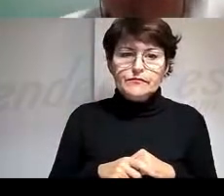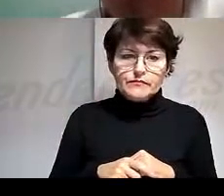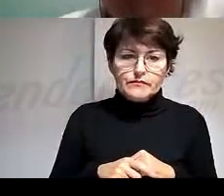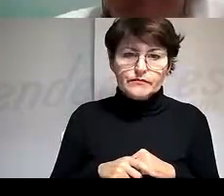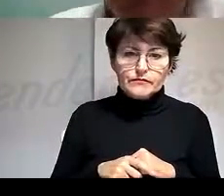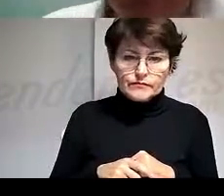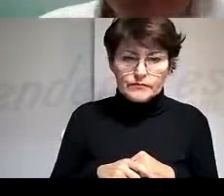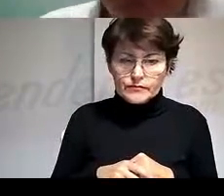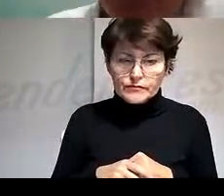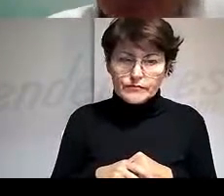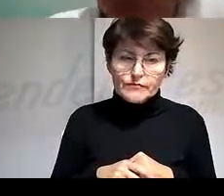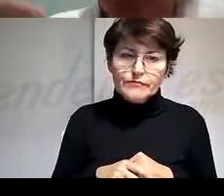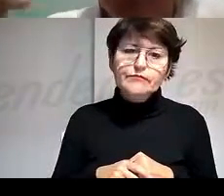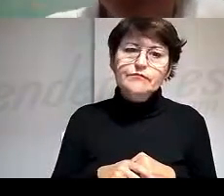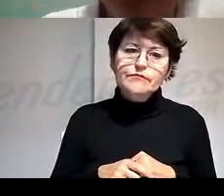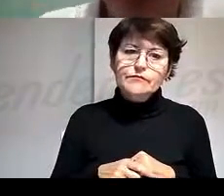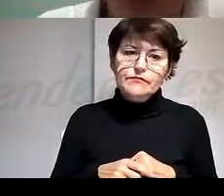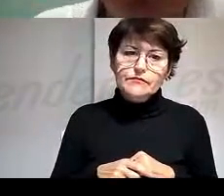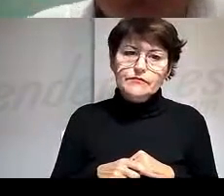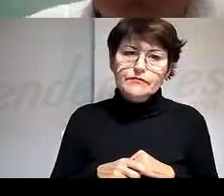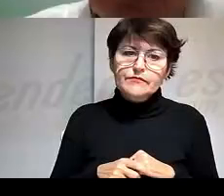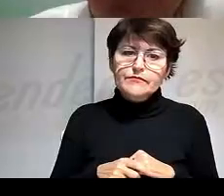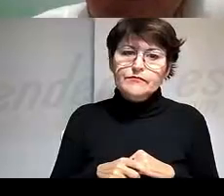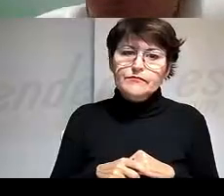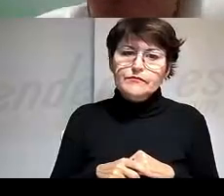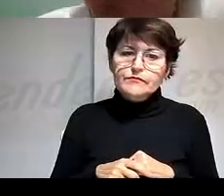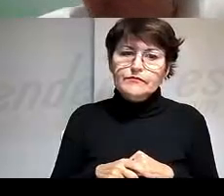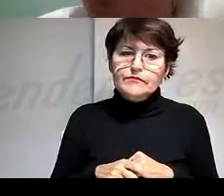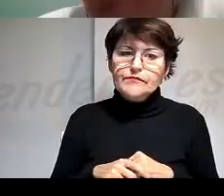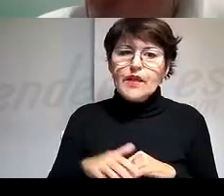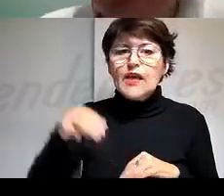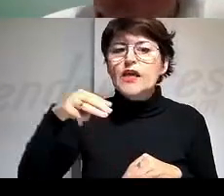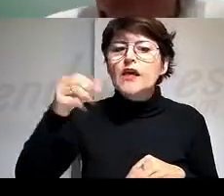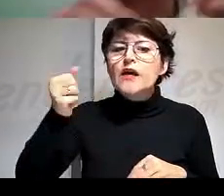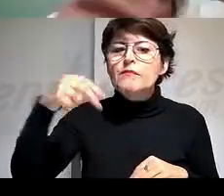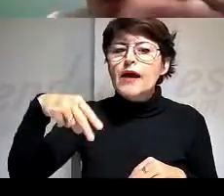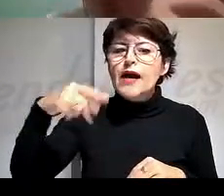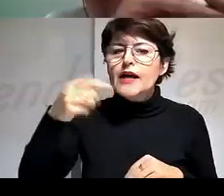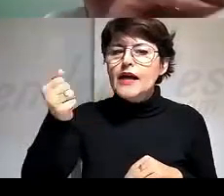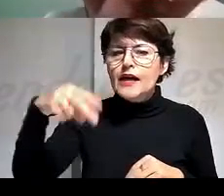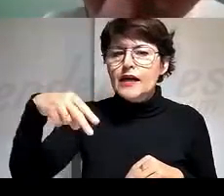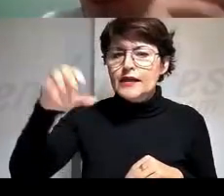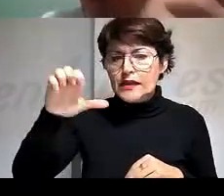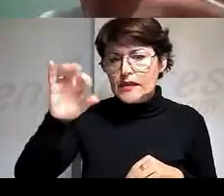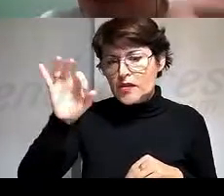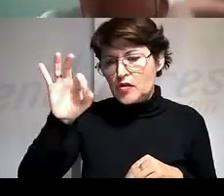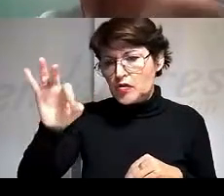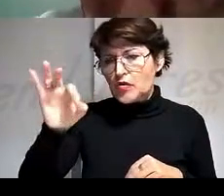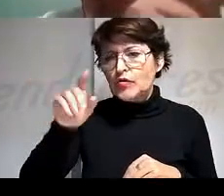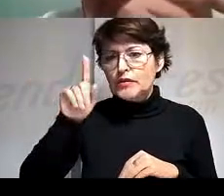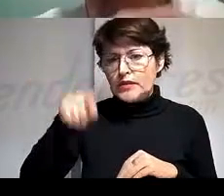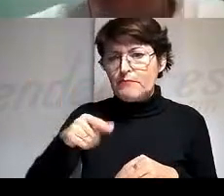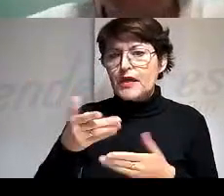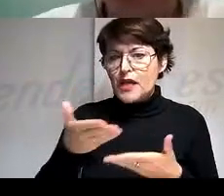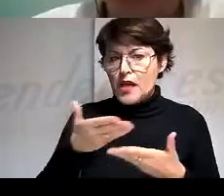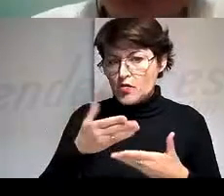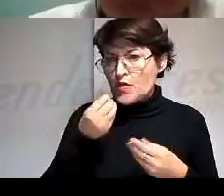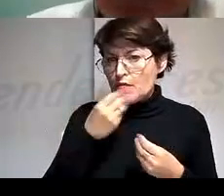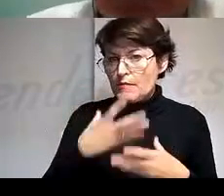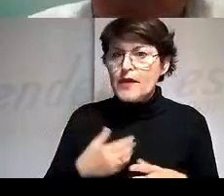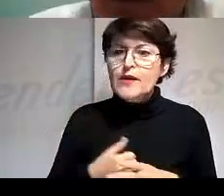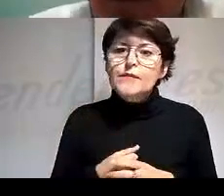comentábamos antes del metabolismo del calcio y del fosfato. Y el manganeso, que también está implicado en algunos procesos metabólicos como